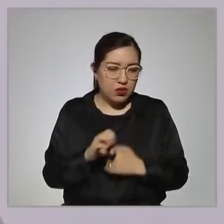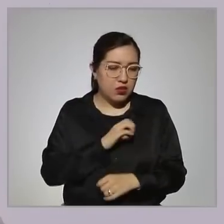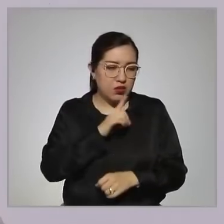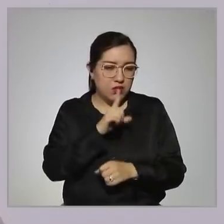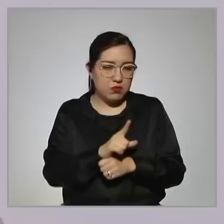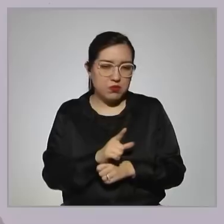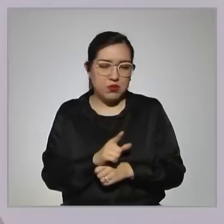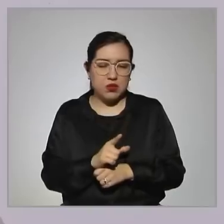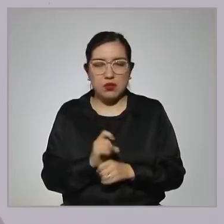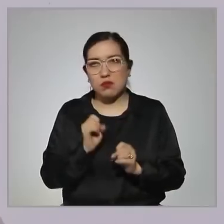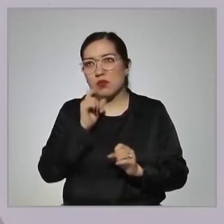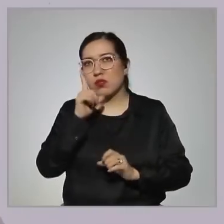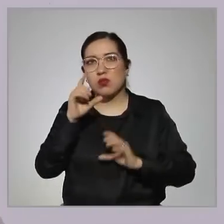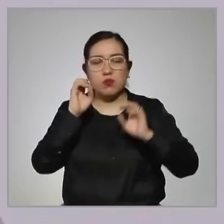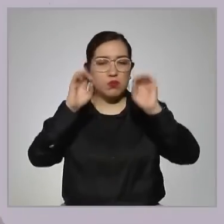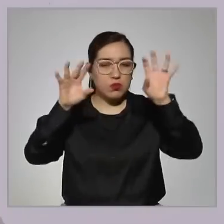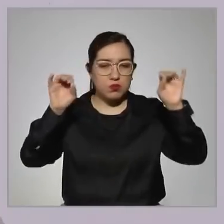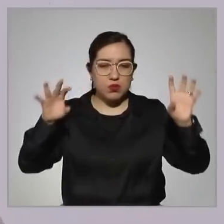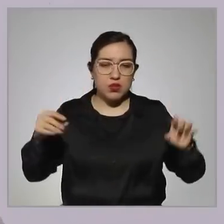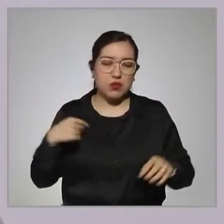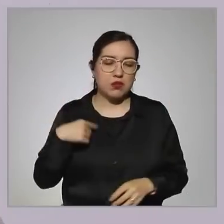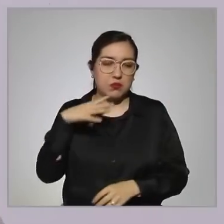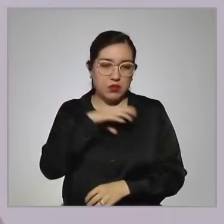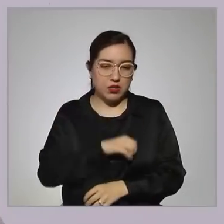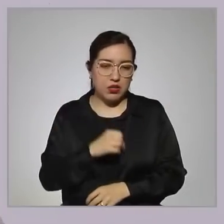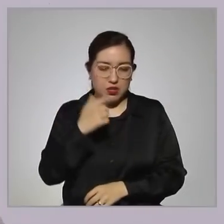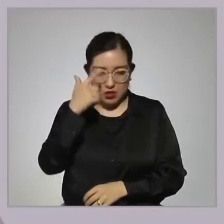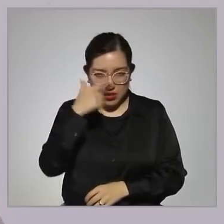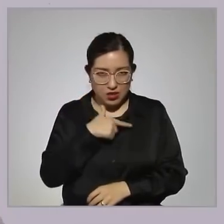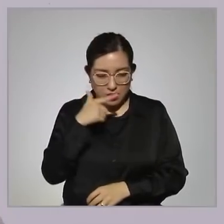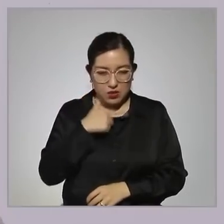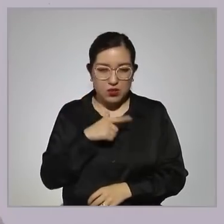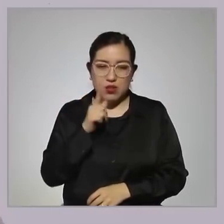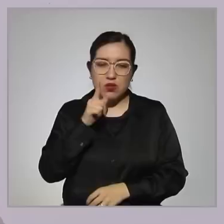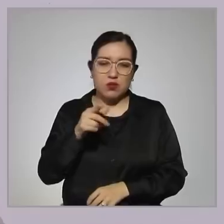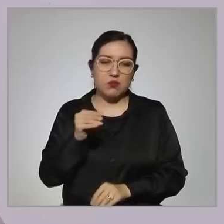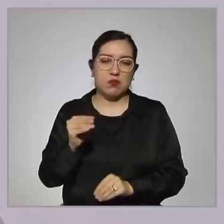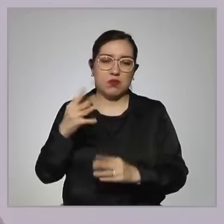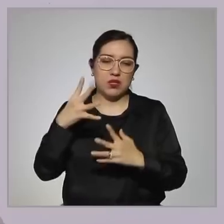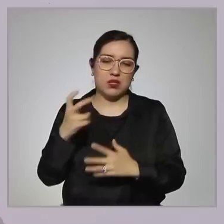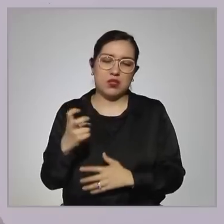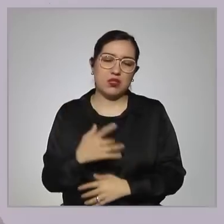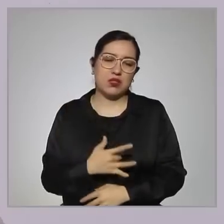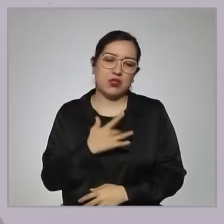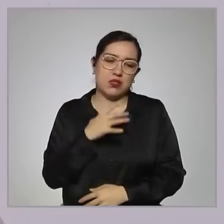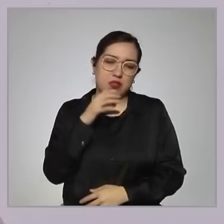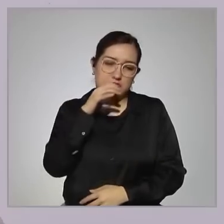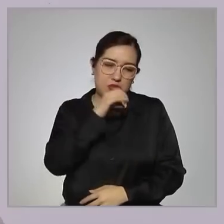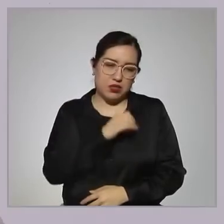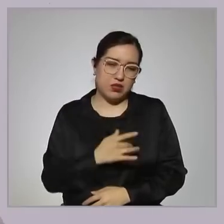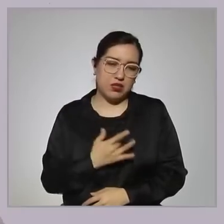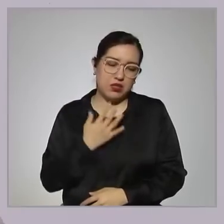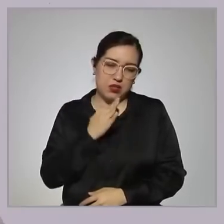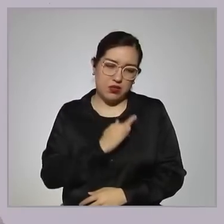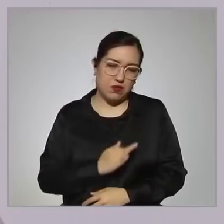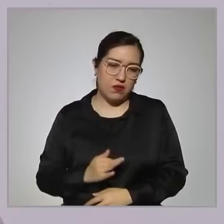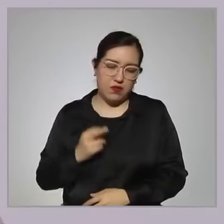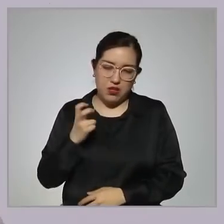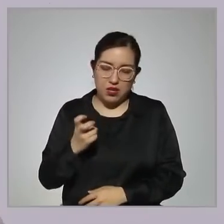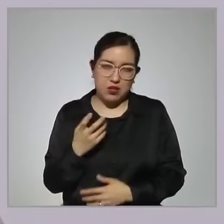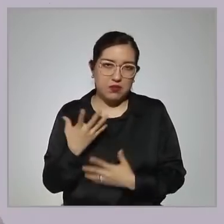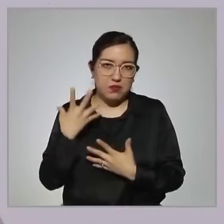las lucecitas, a mí me encanta tener una luz prendida porque la calidez me da calorcito y me da mucha felicidad la luz